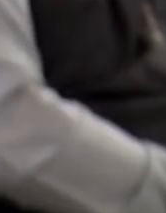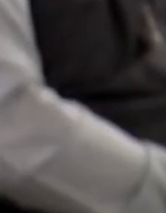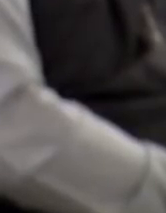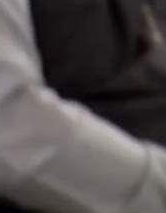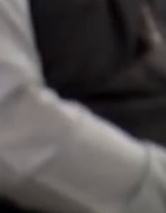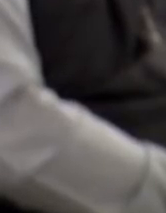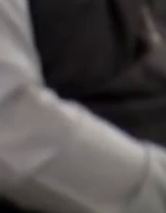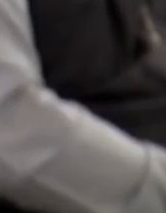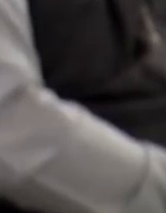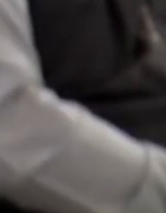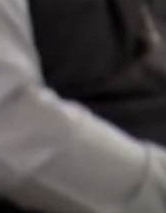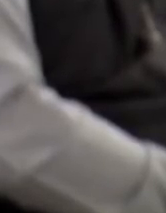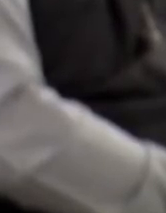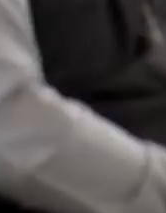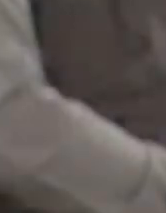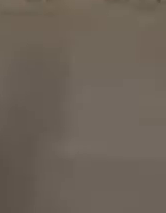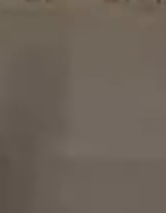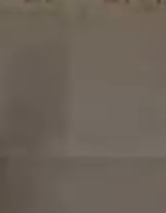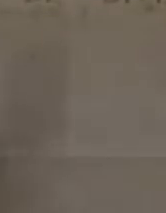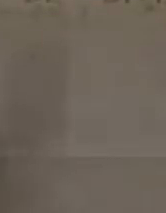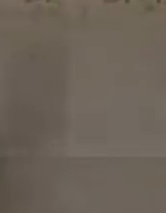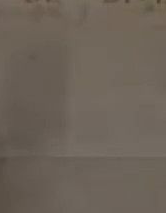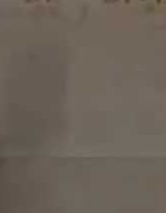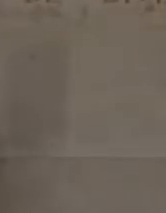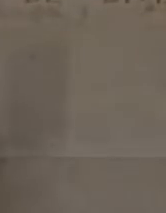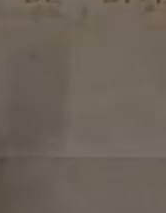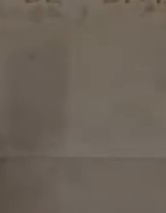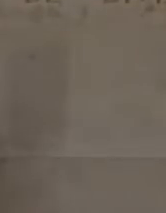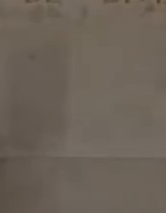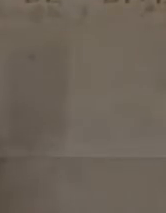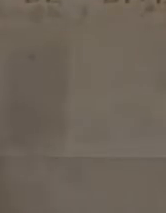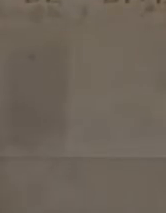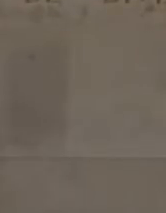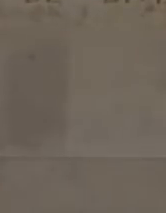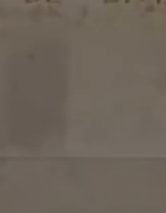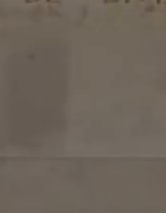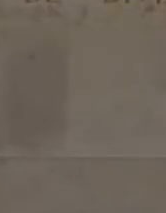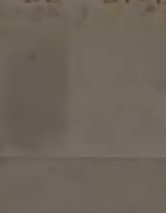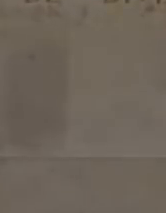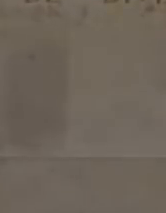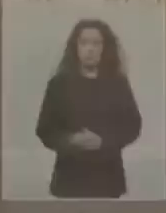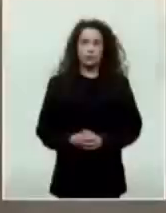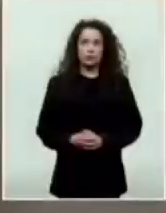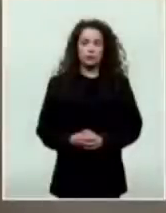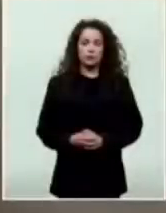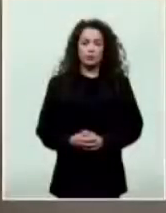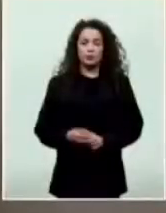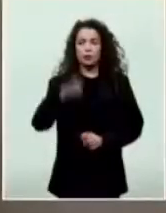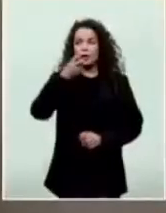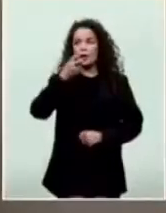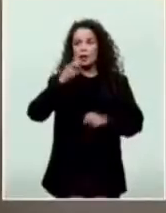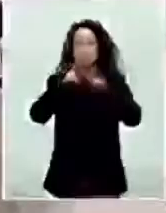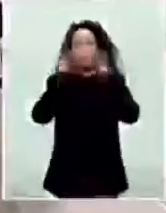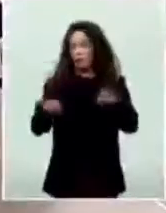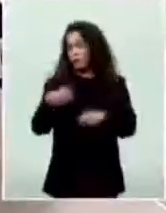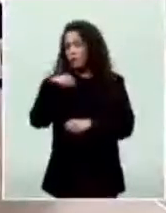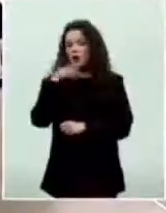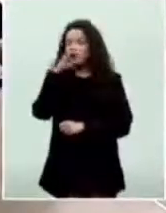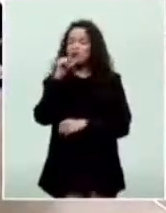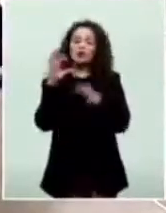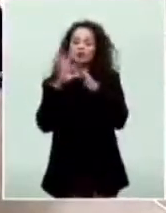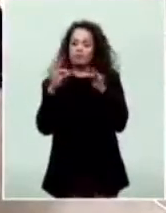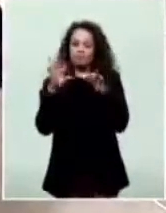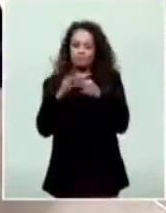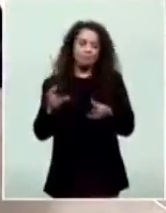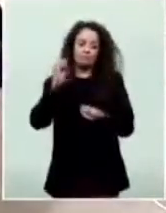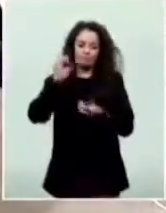Aguilar Morales? No puedo hacer ningún comentario sobre ese tema. Gracias. Muchas gracias. Muchas gracias. Continuamos con Diana